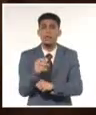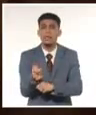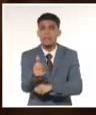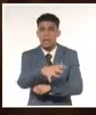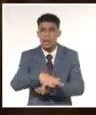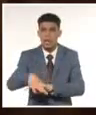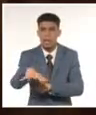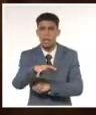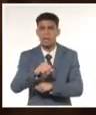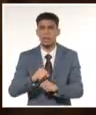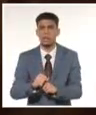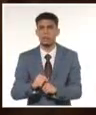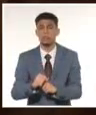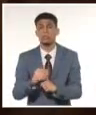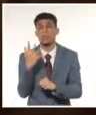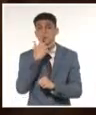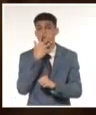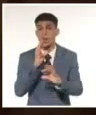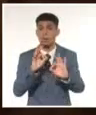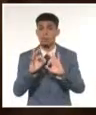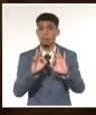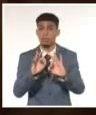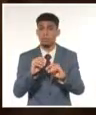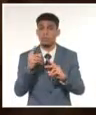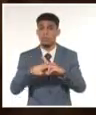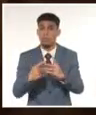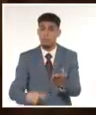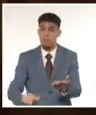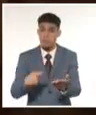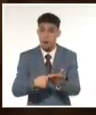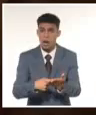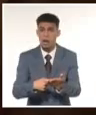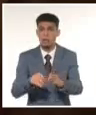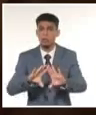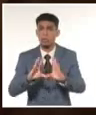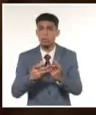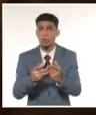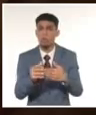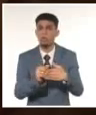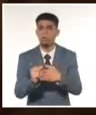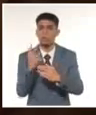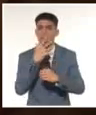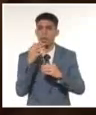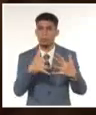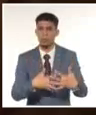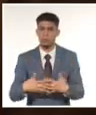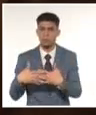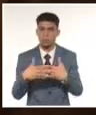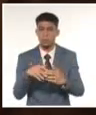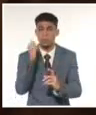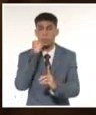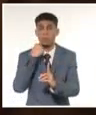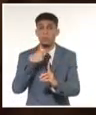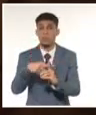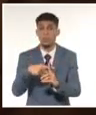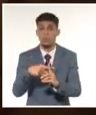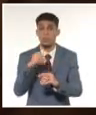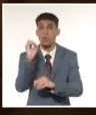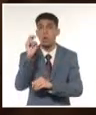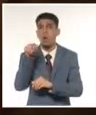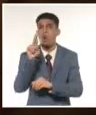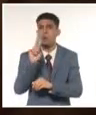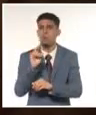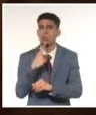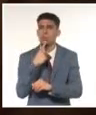otorgan la protección de Estados Unidos y la incapacidad de la Organización de Naciones Unidas para solucionar los